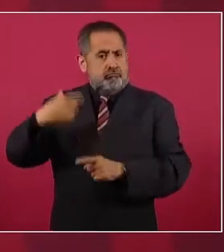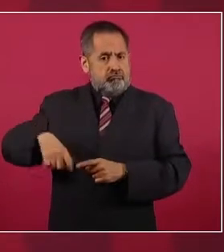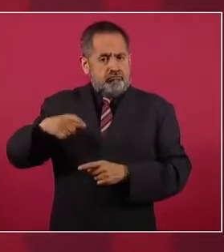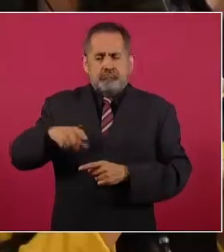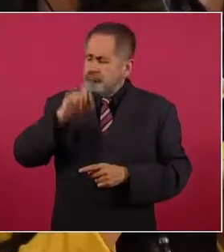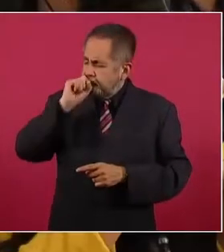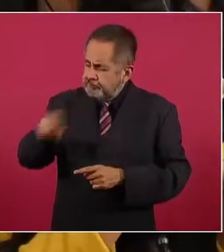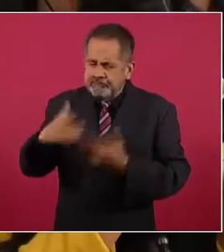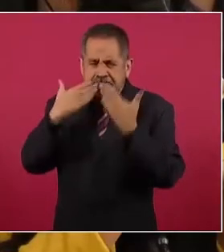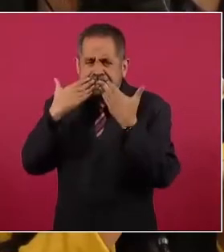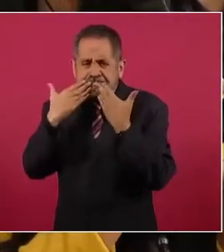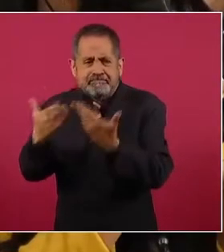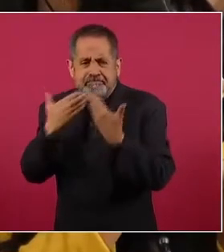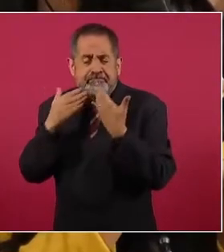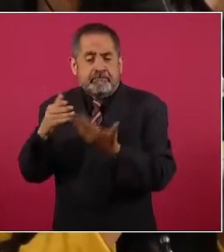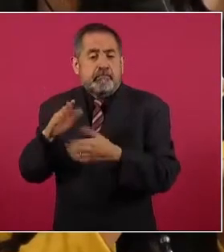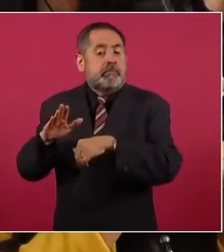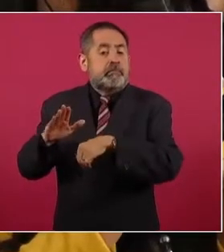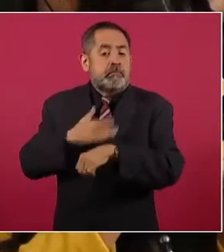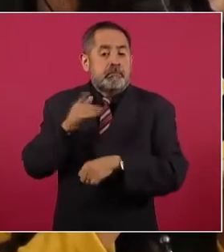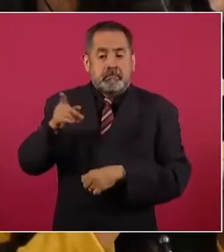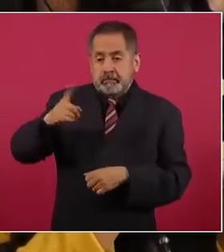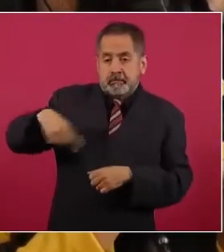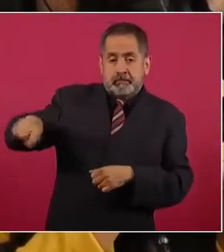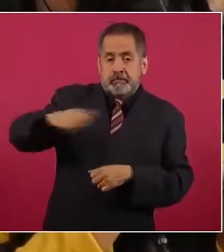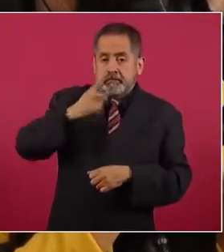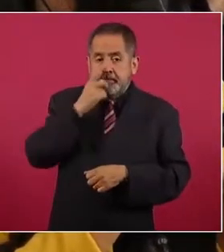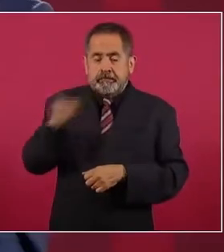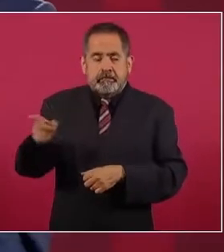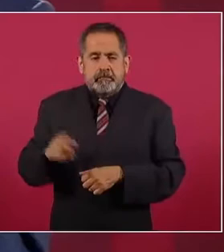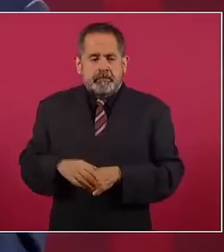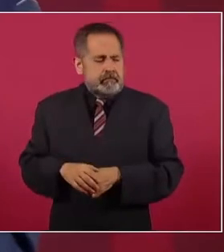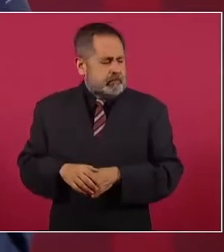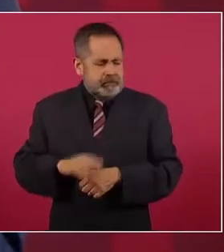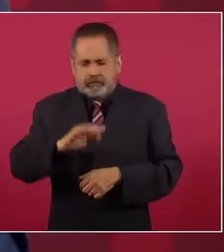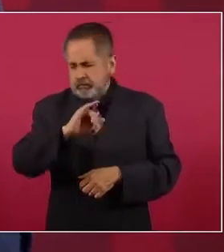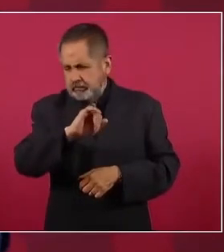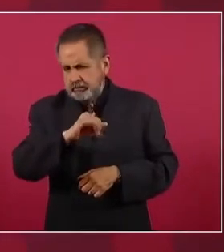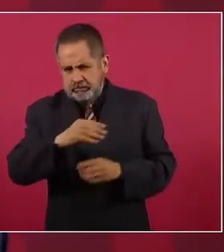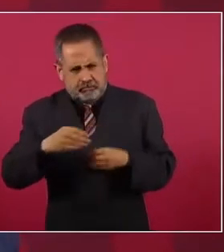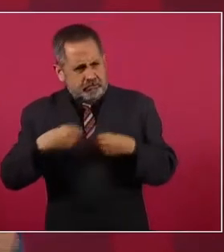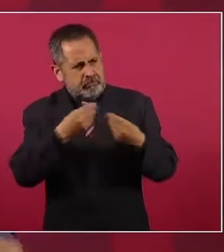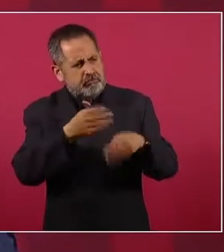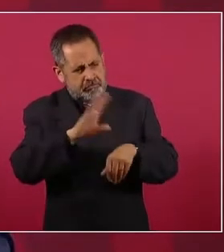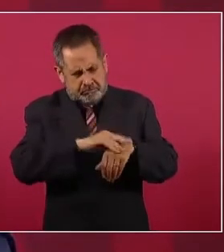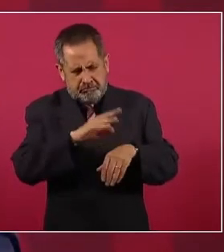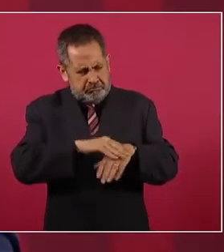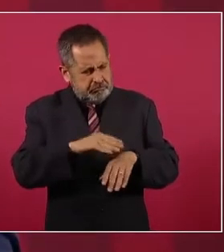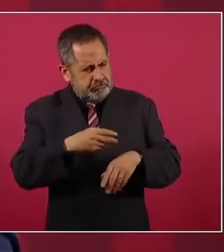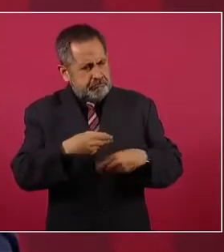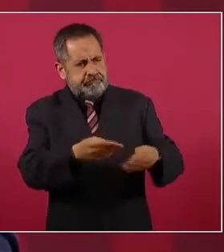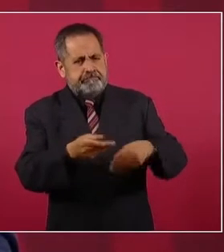propietarios, que lo que hicieron fue darnos anuencias